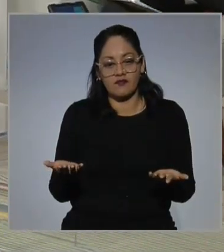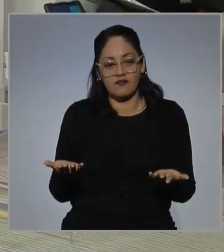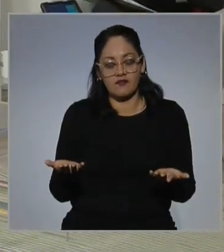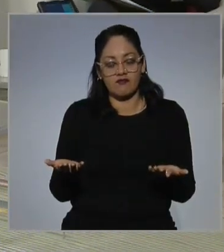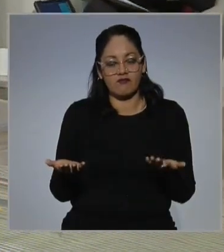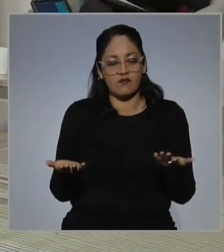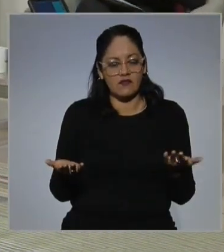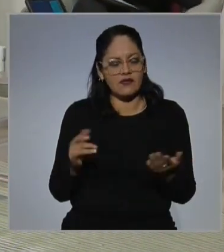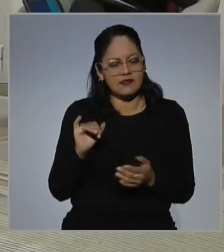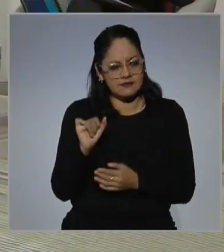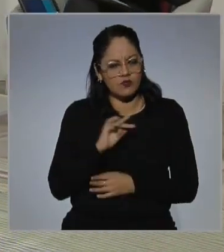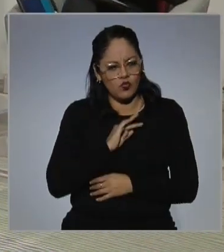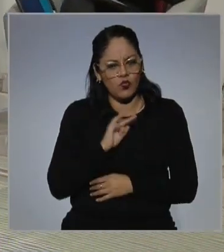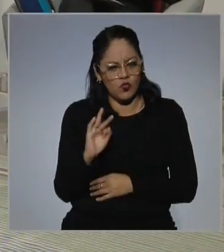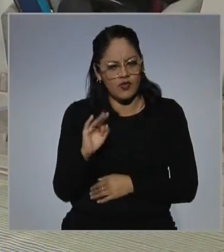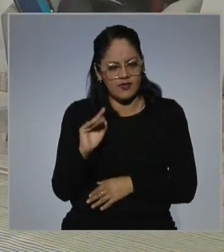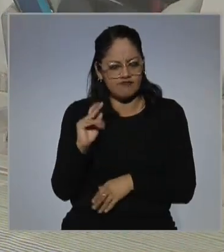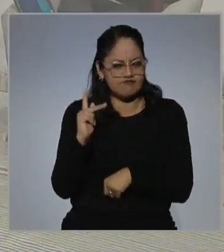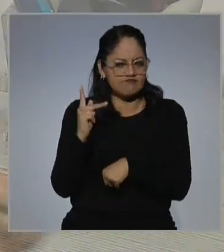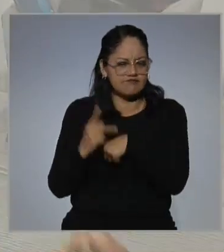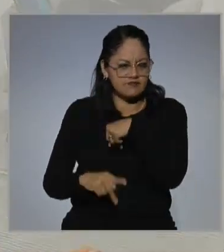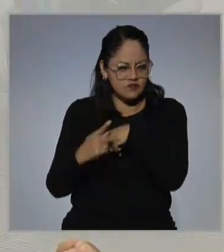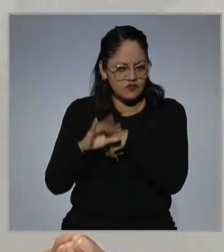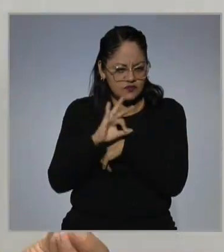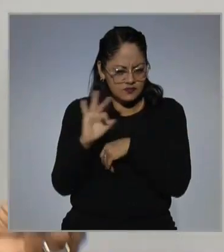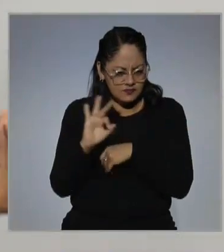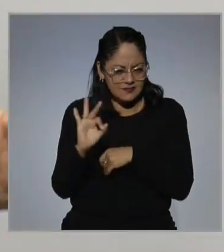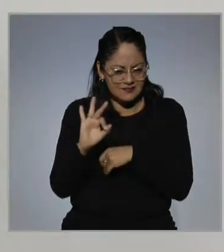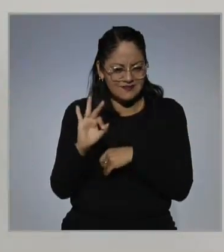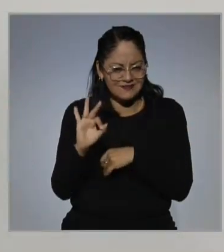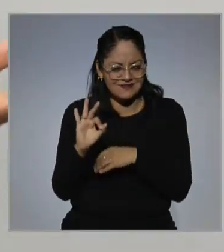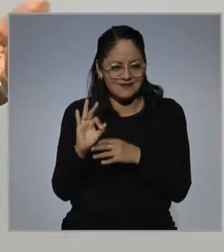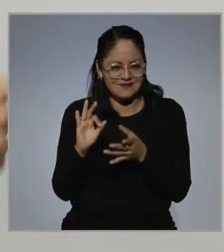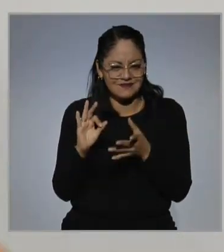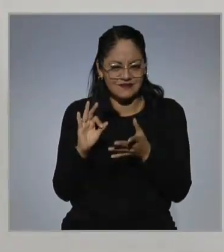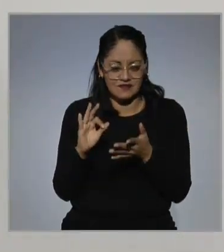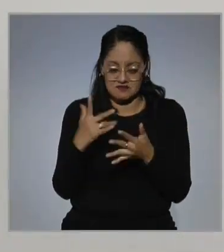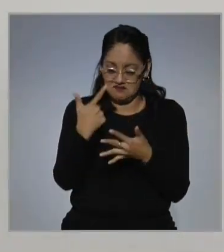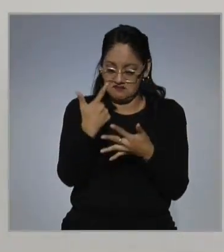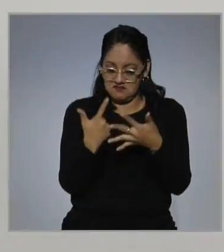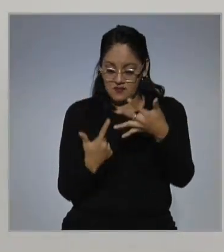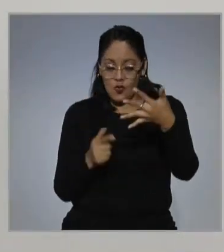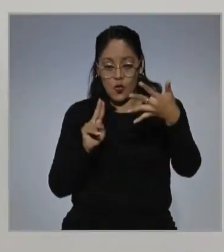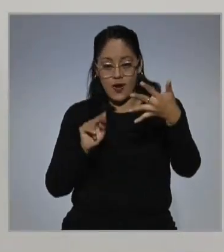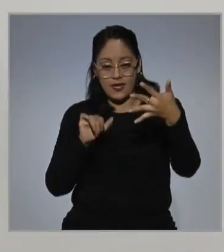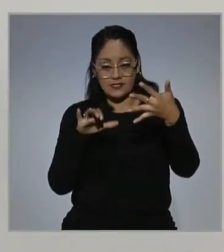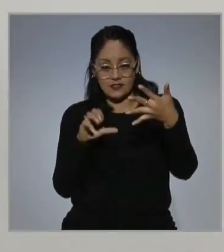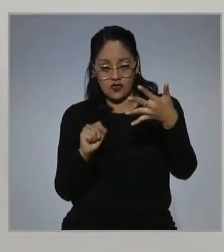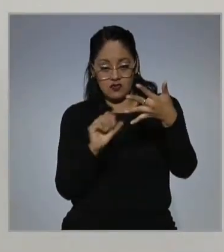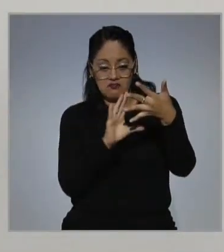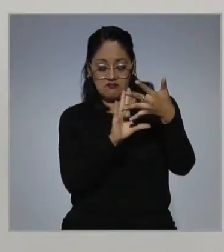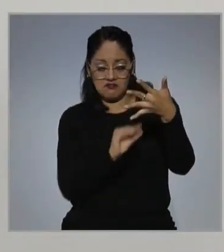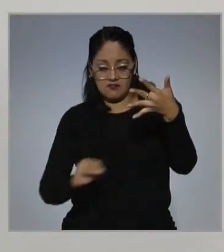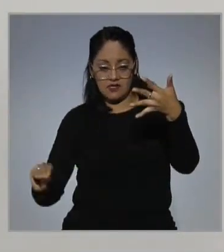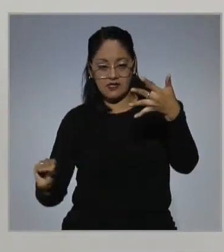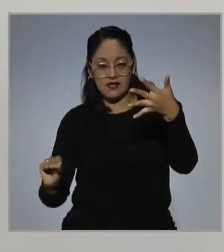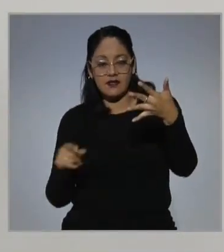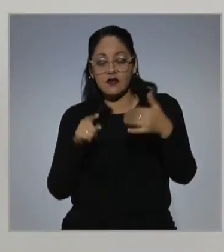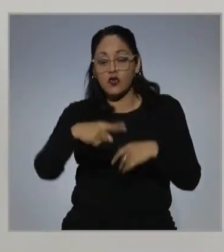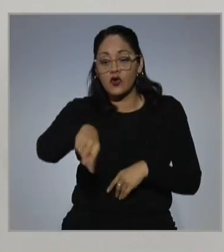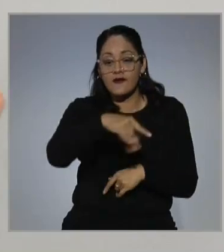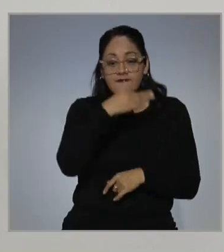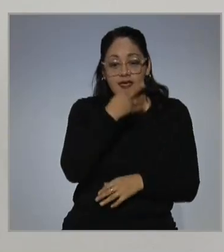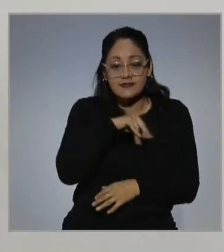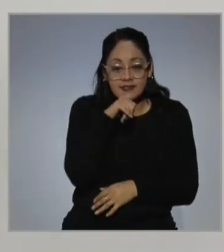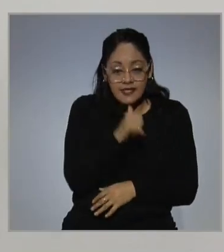no, sí puede correr el riesgo de que nos saquen del registro de la UNESCO, ¿no? Si no se celebra. Por eso